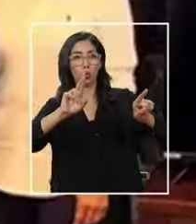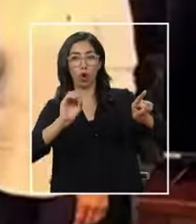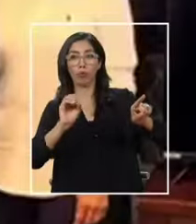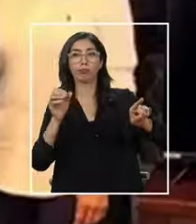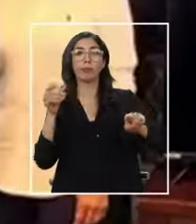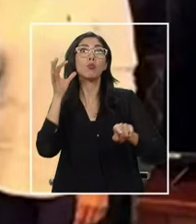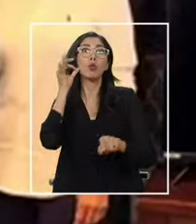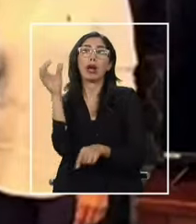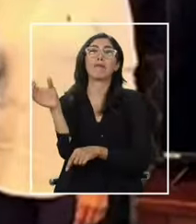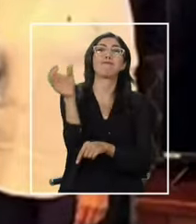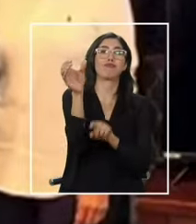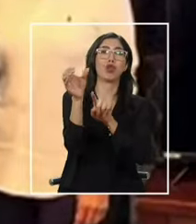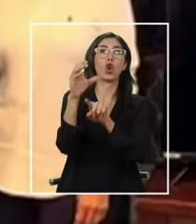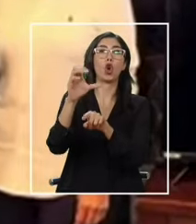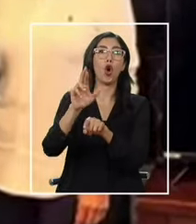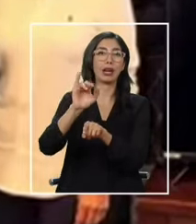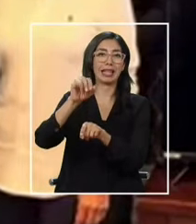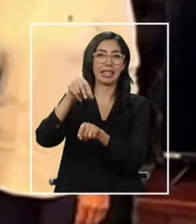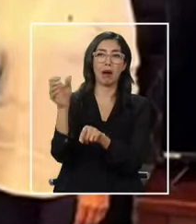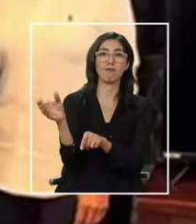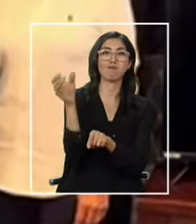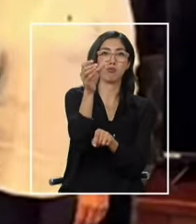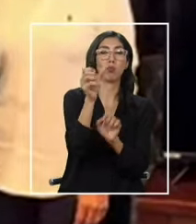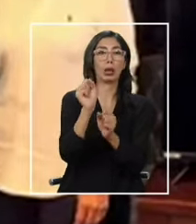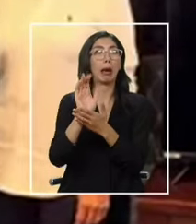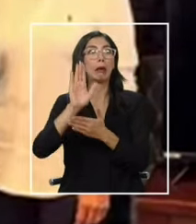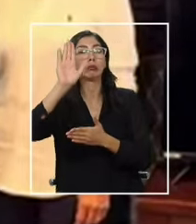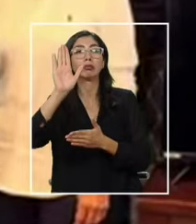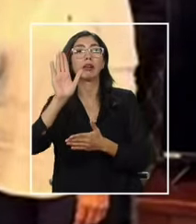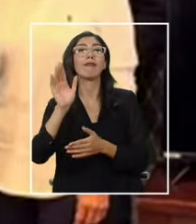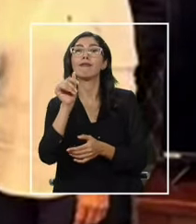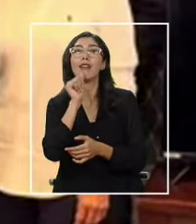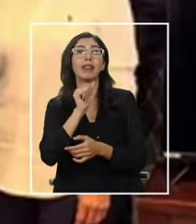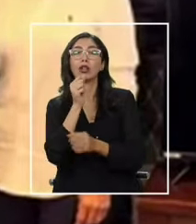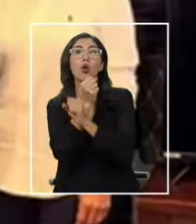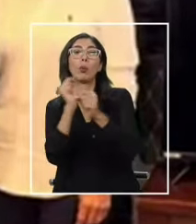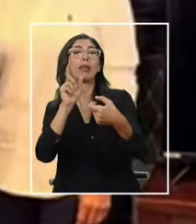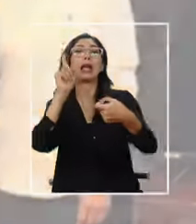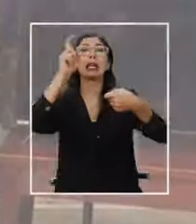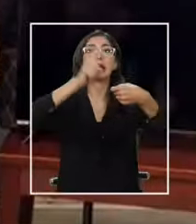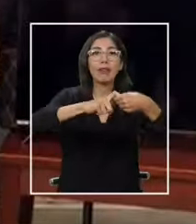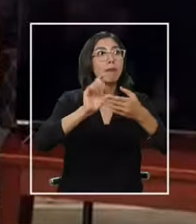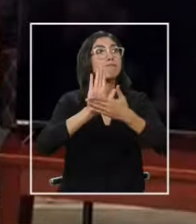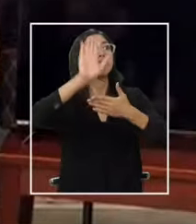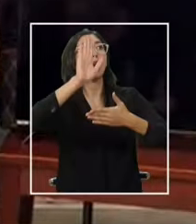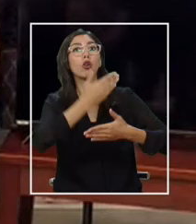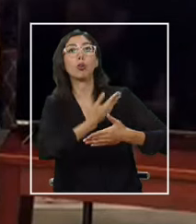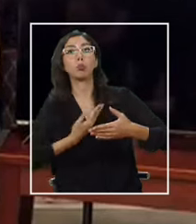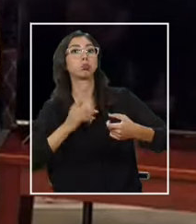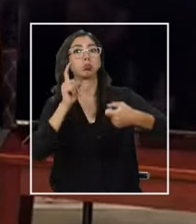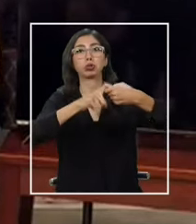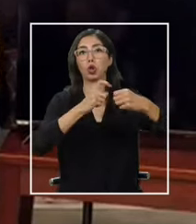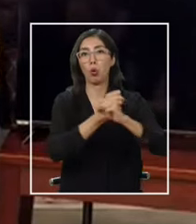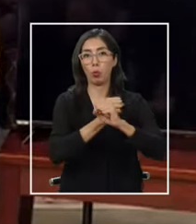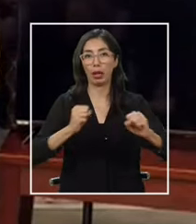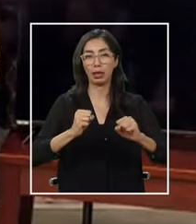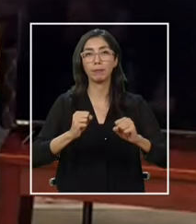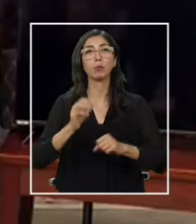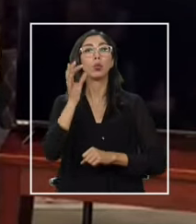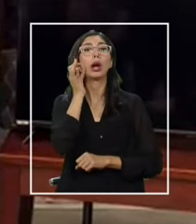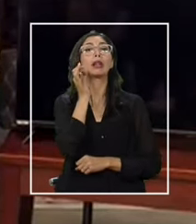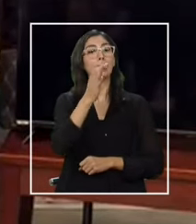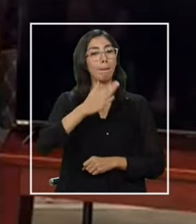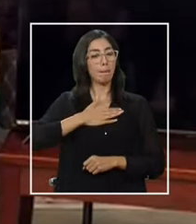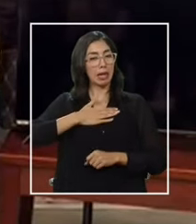Lloris como su sucesora. Sin embargo, tampoco ha podido inscribir su candidatura. Mis derechos como ciudadana